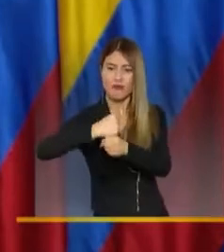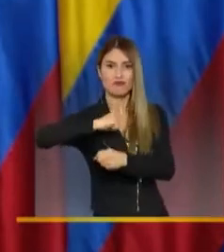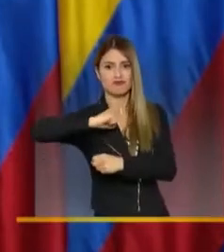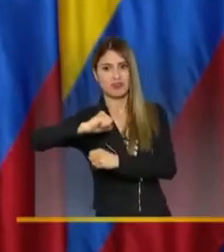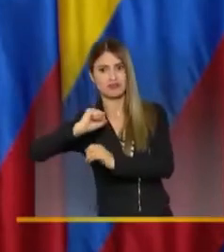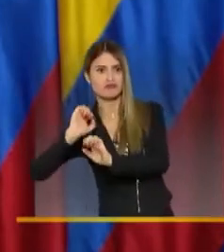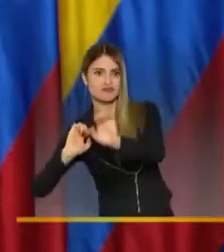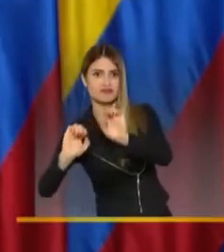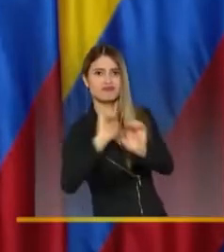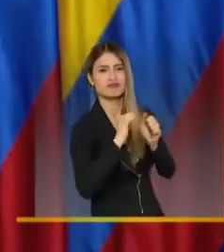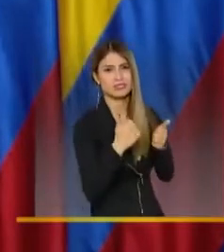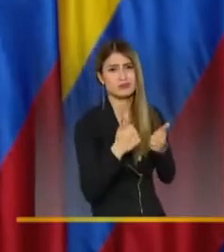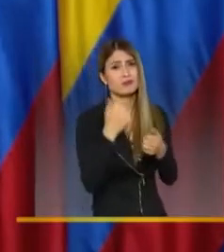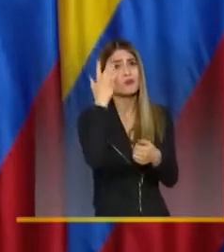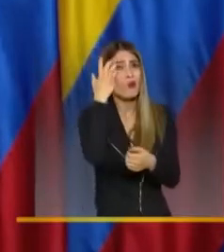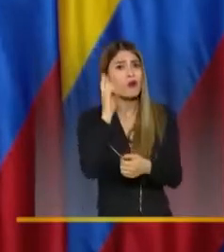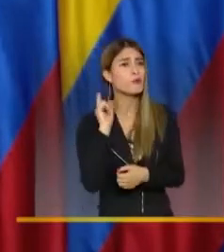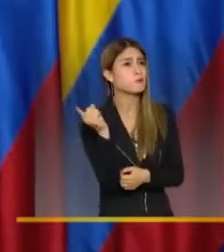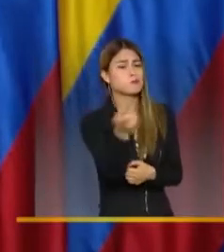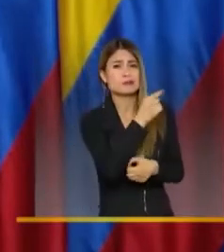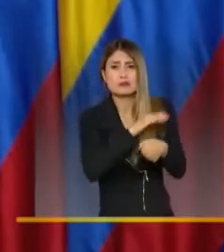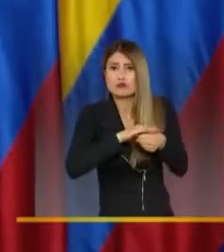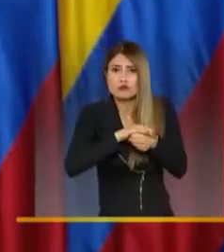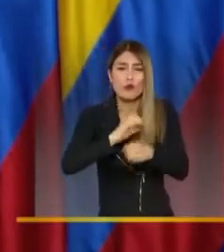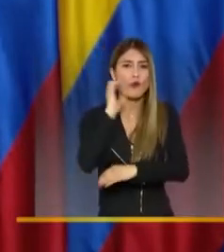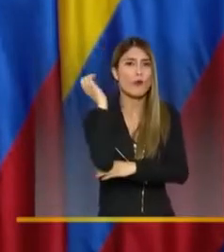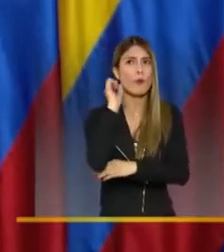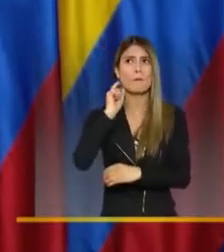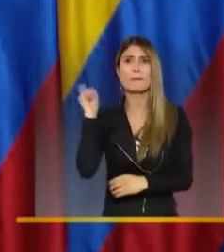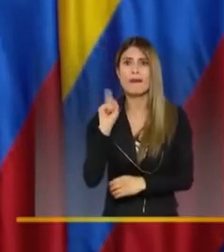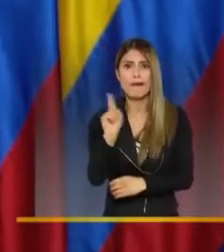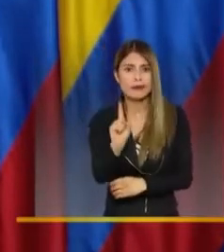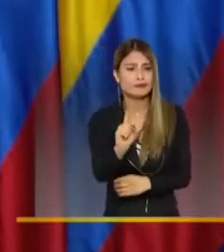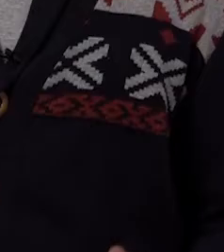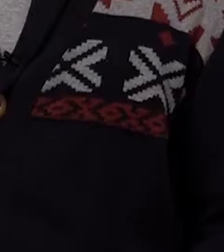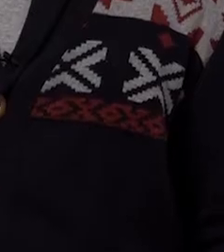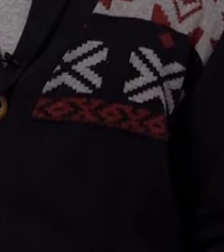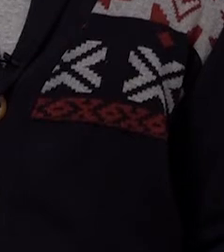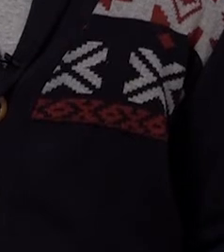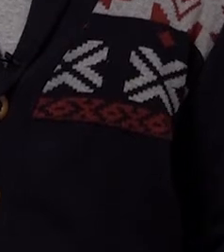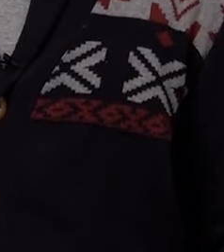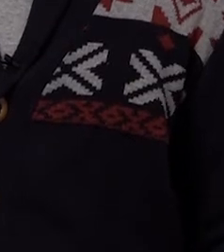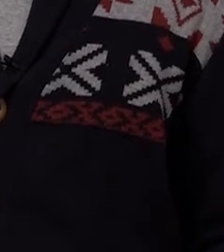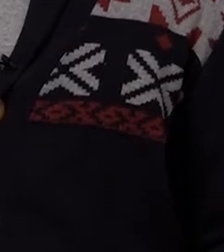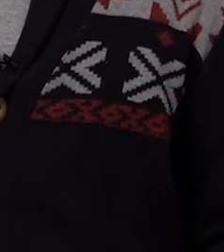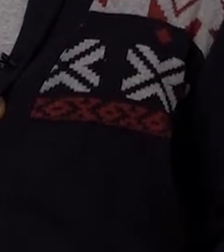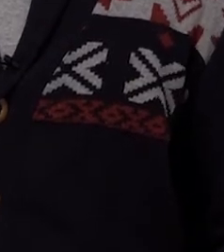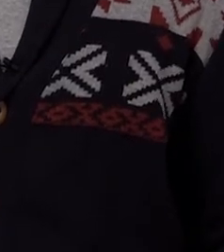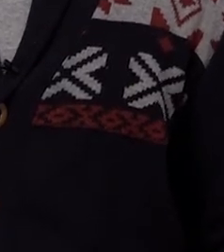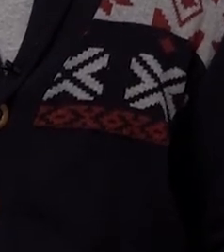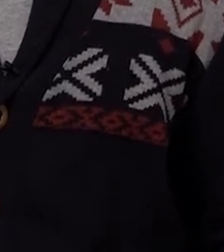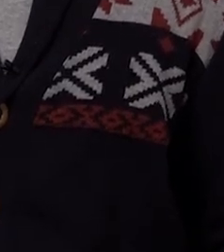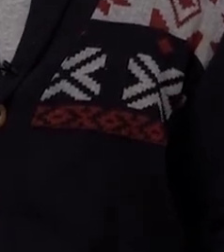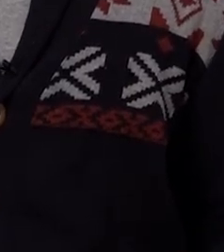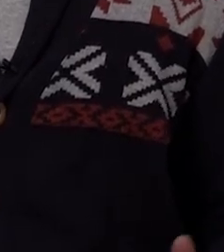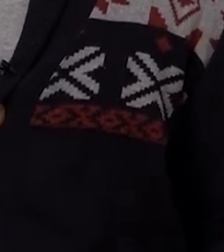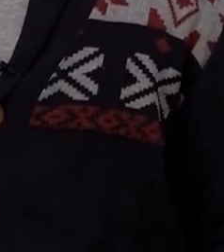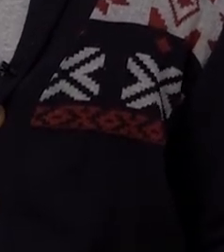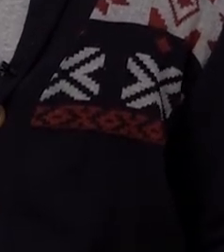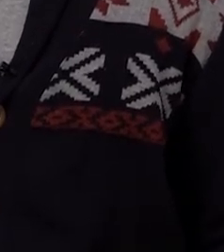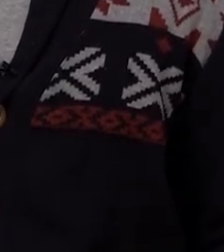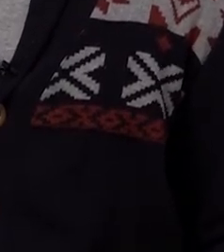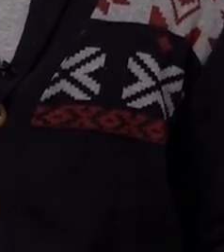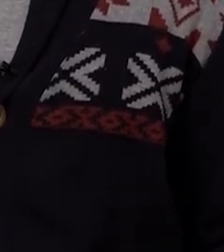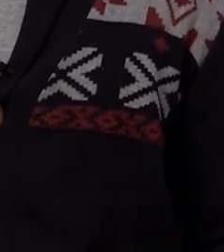ha sufrido durante décadas de altos niveles de desempleo e informalidad. Sí, es cierto, el ministerio fue creado, pero el hecho